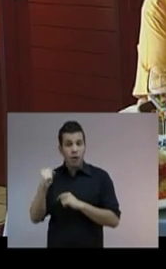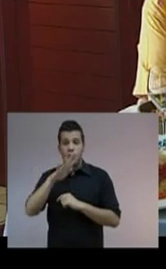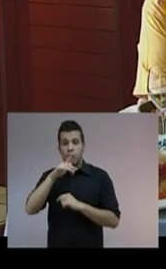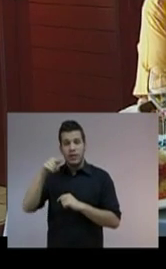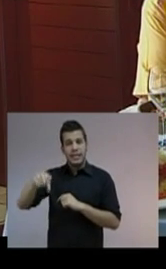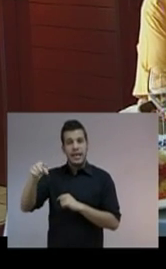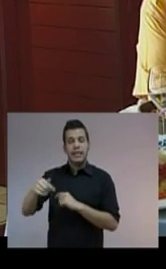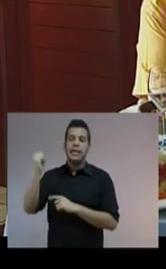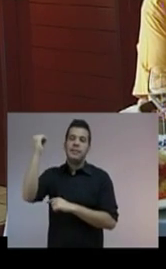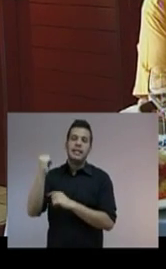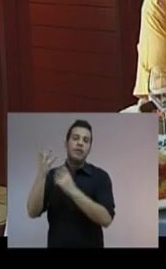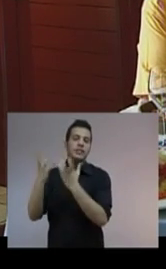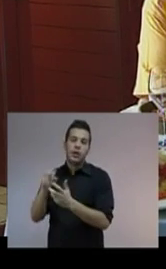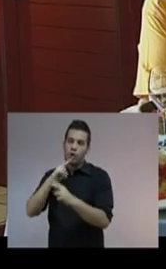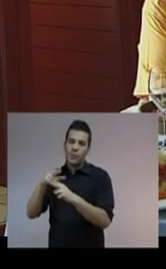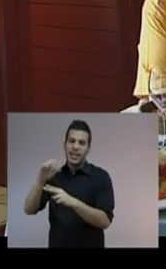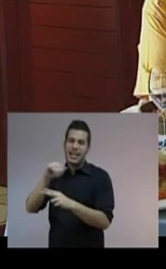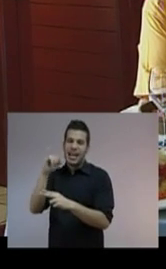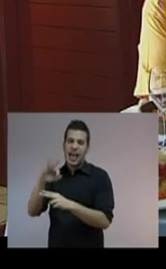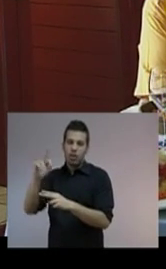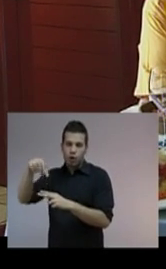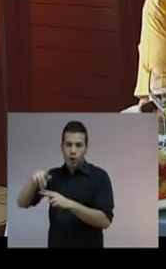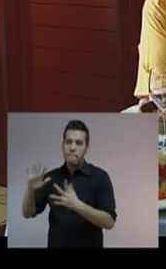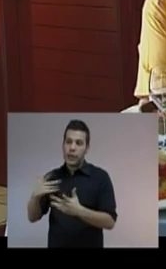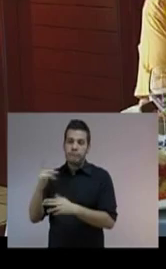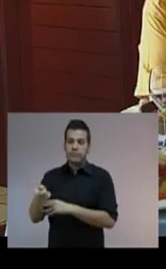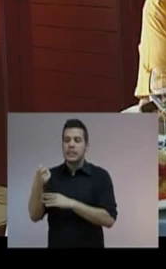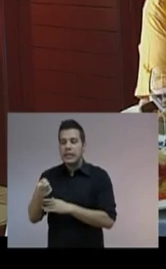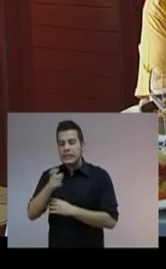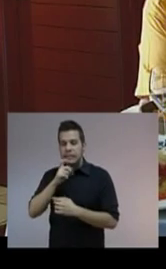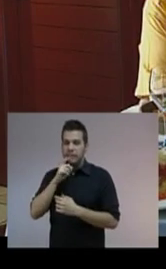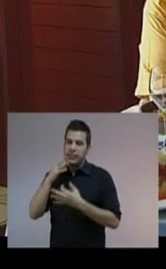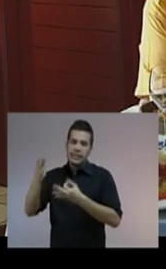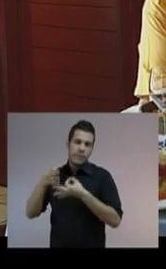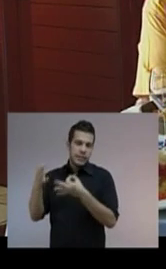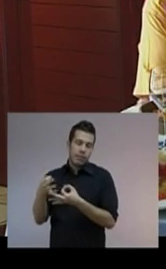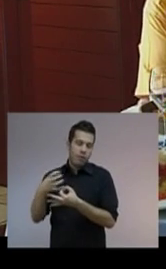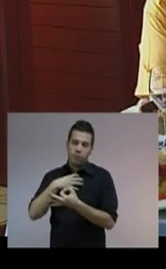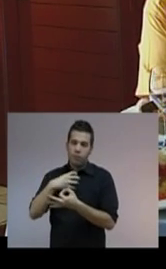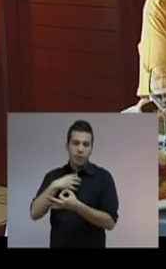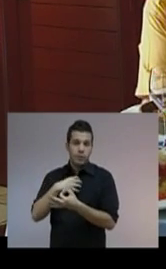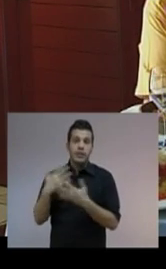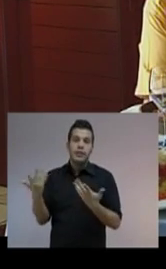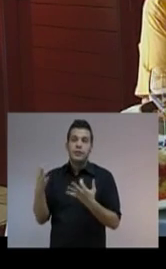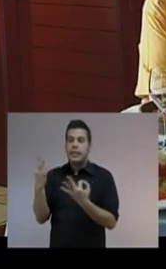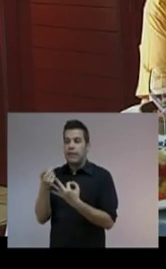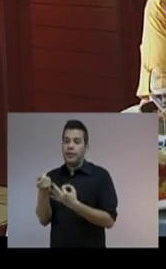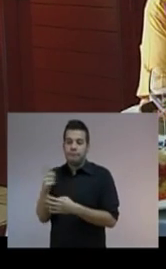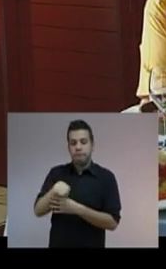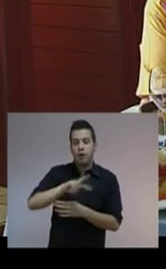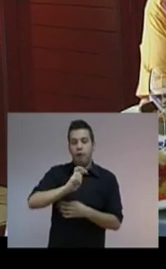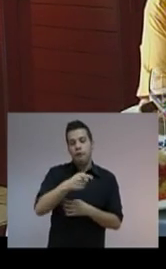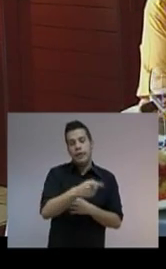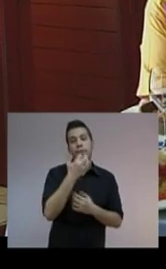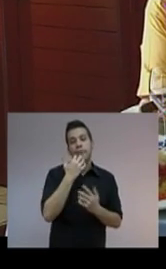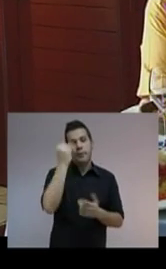de aquí se llama cazón y es difícil de encontrar, o sea, no siempre encuentras este tipo de pescado, por lo tanto tienes que recurrir al